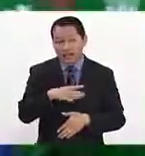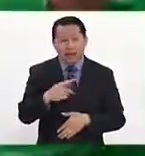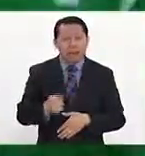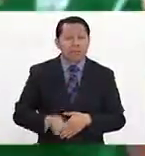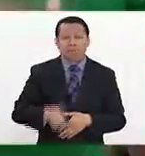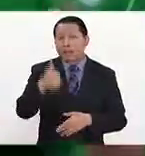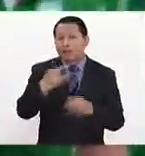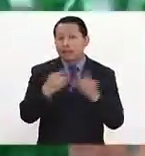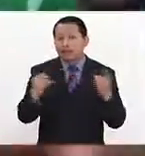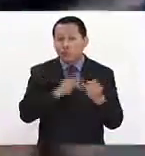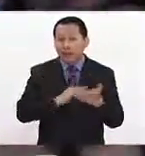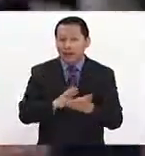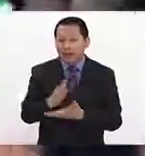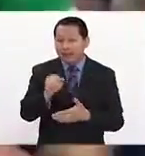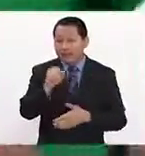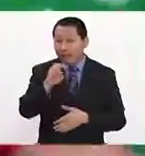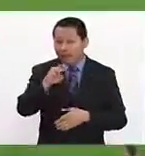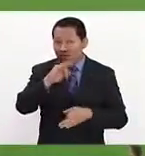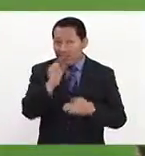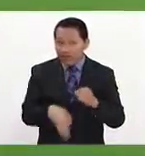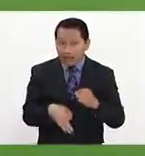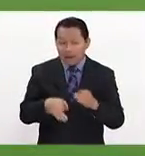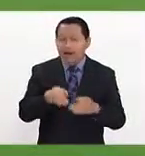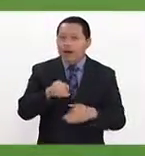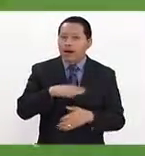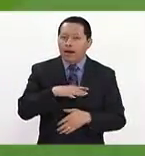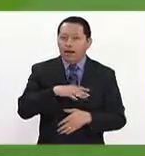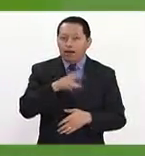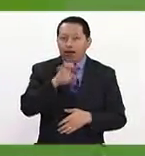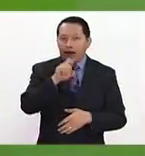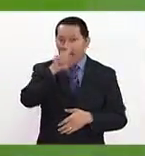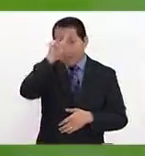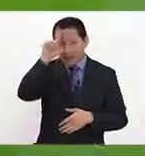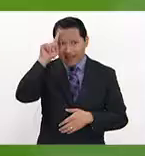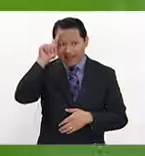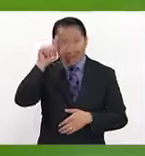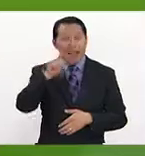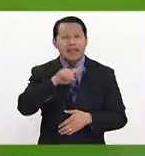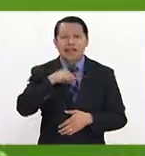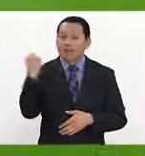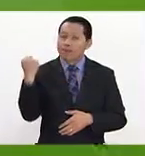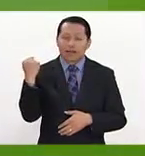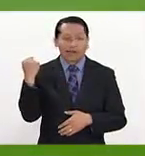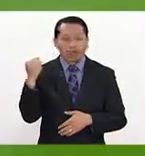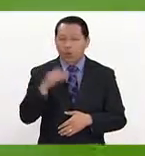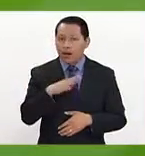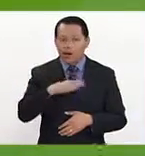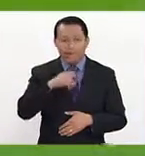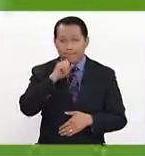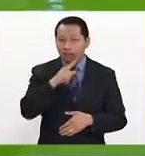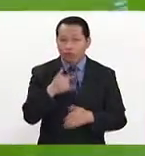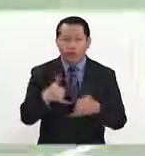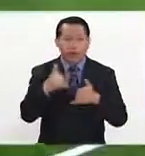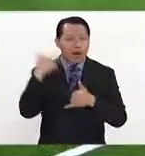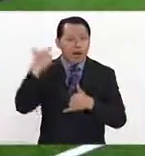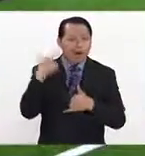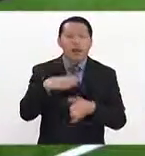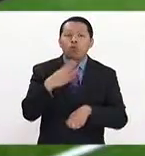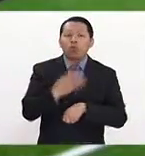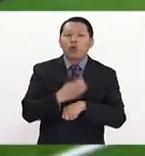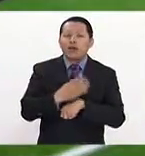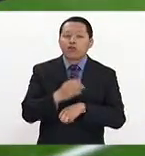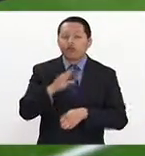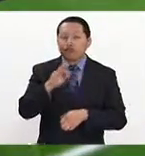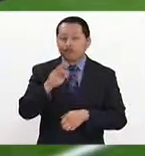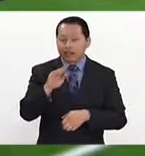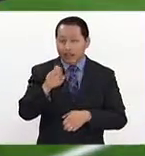historia a una semifinal de la Copa del Rey, y el Real Madrid queda eliminado de la Copa del Rey en los cuartos de final.